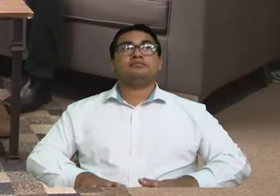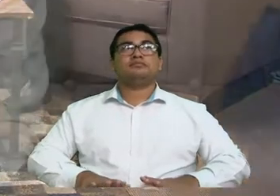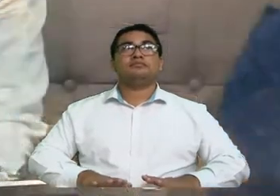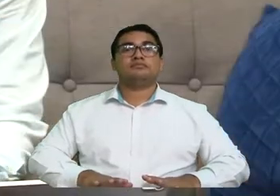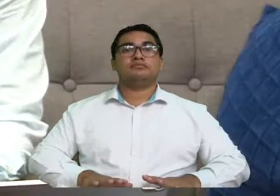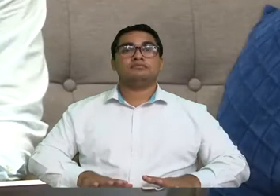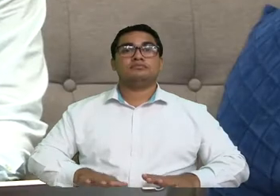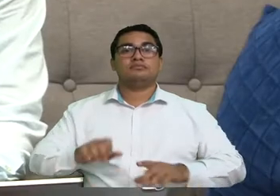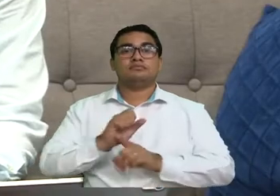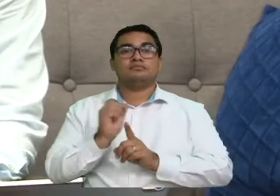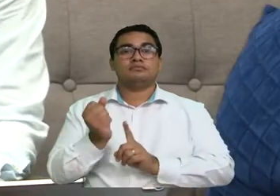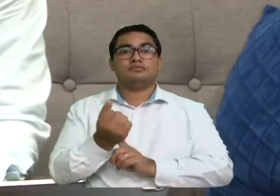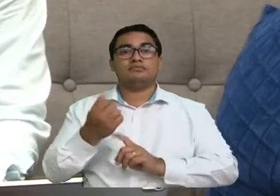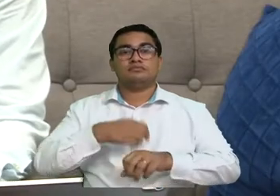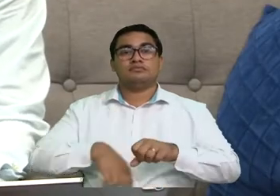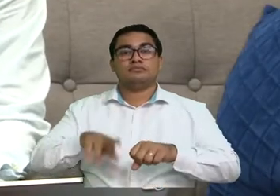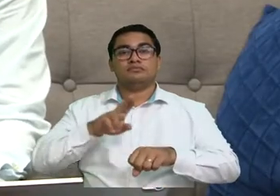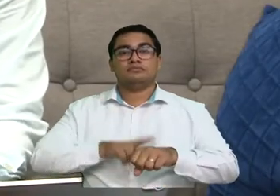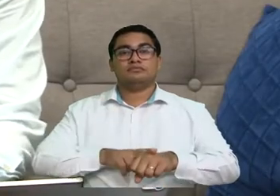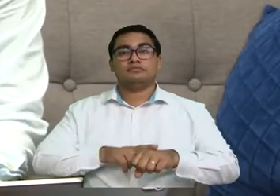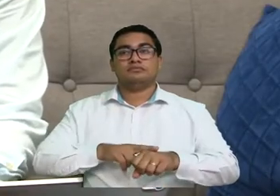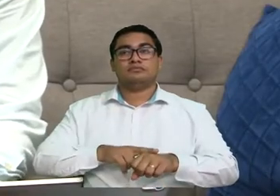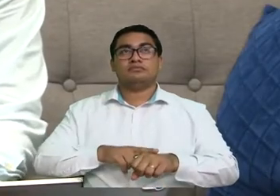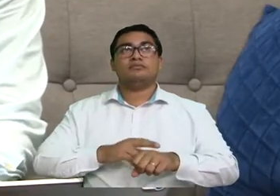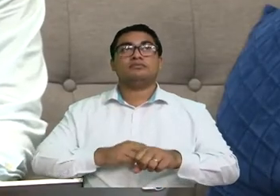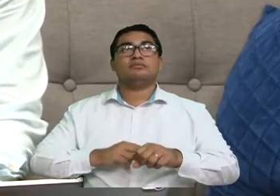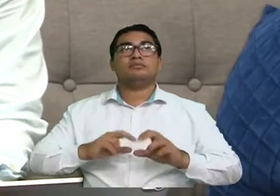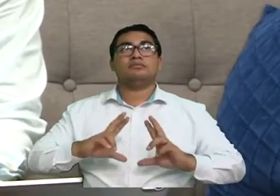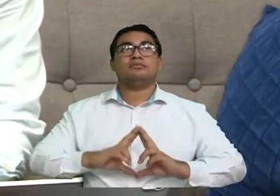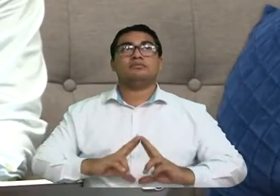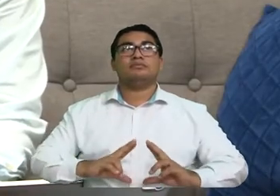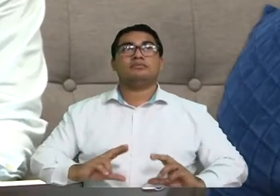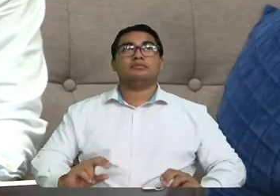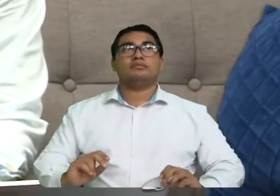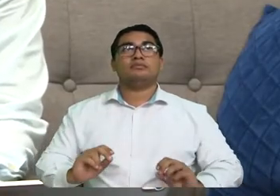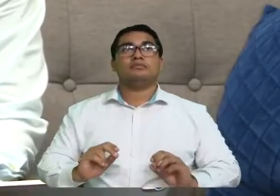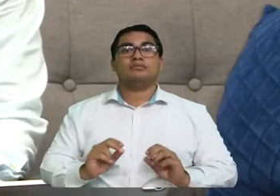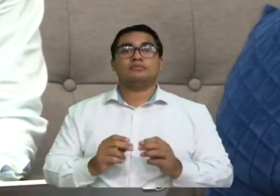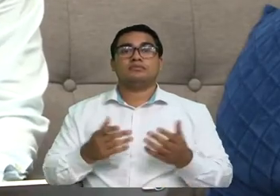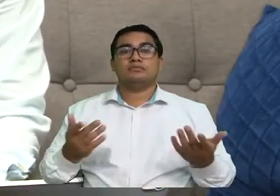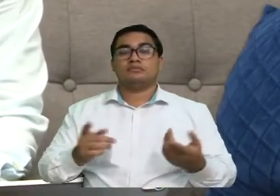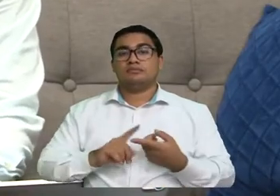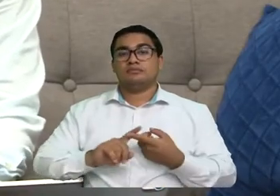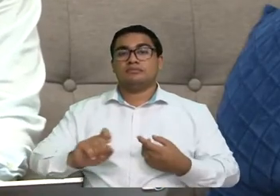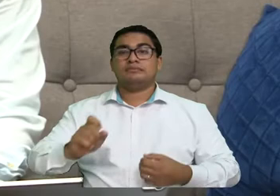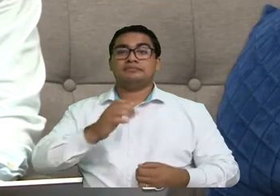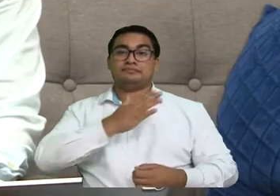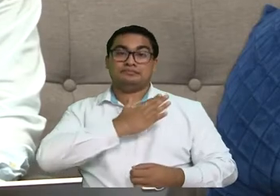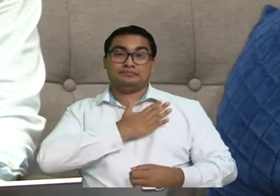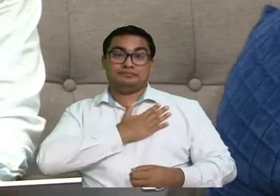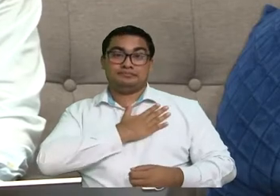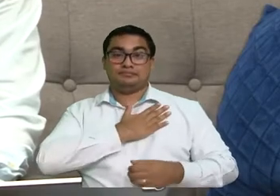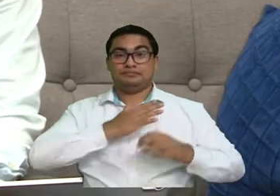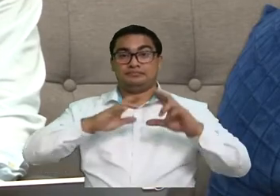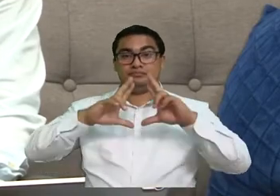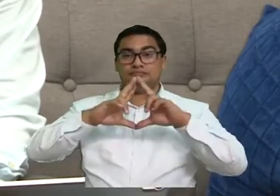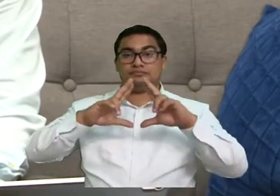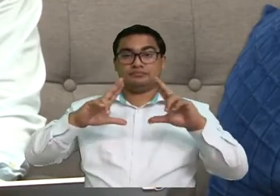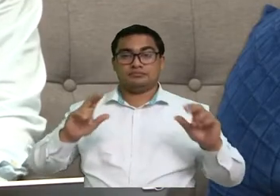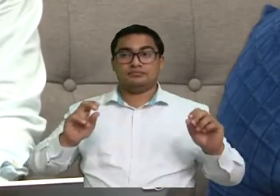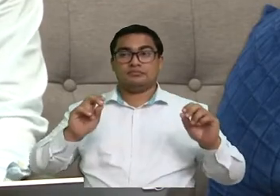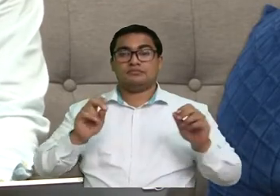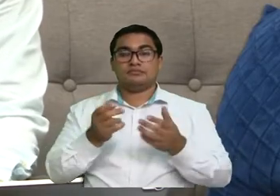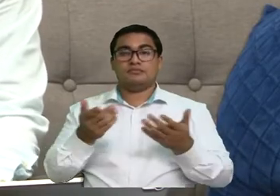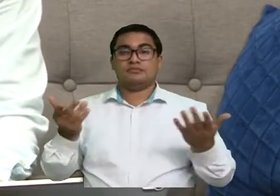en el canal parlamentario, el canal de nuestra Asamblea Nacional, en este mes de la patria, donde con